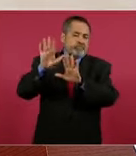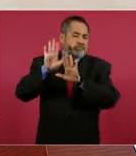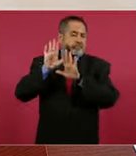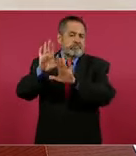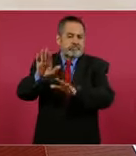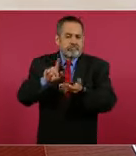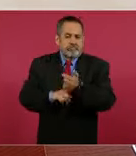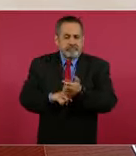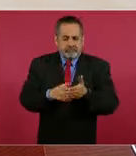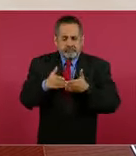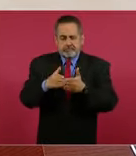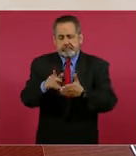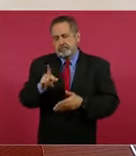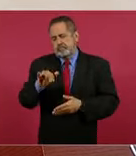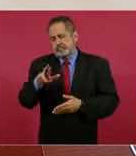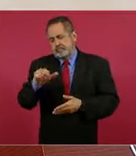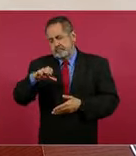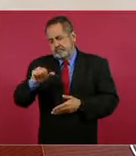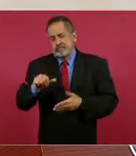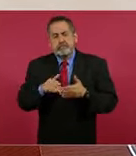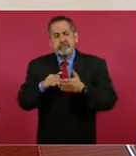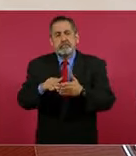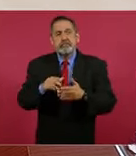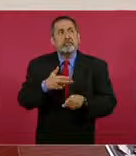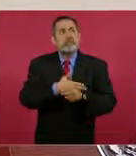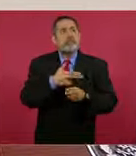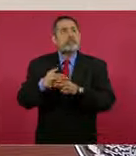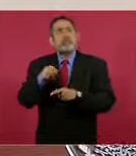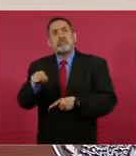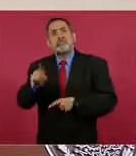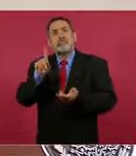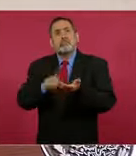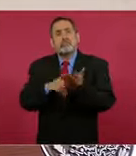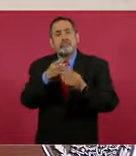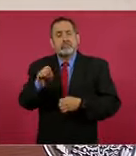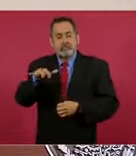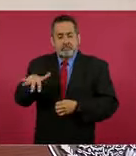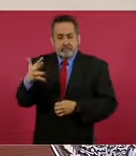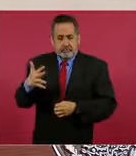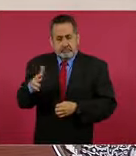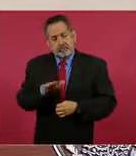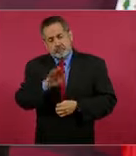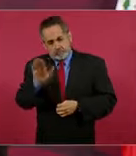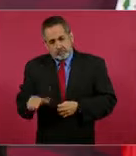en el Ipiranga, hasta 1915 que fallece,